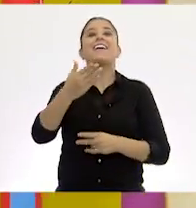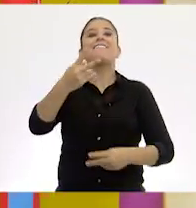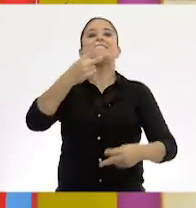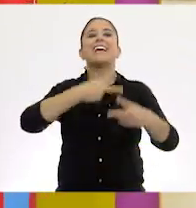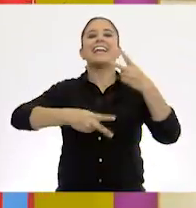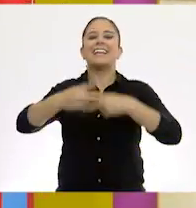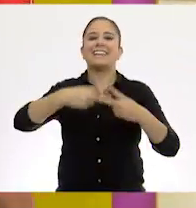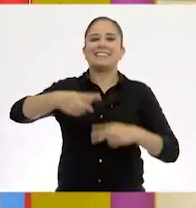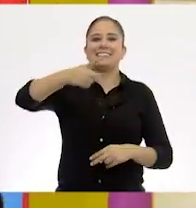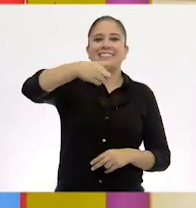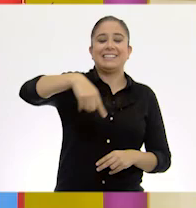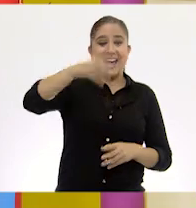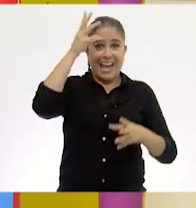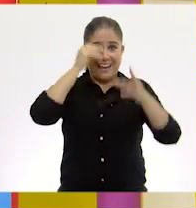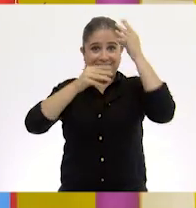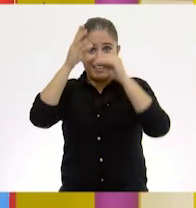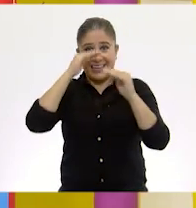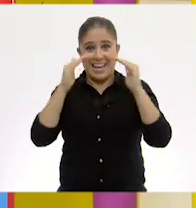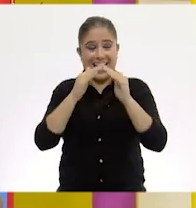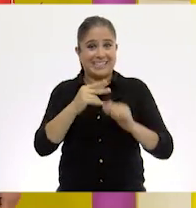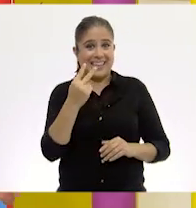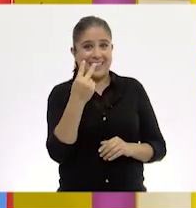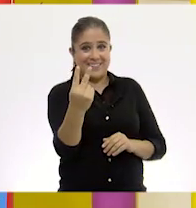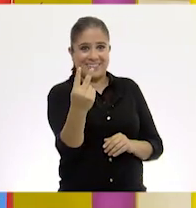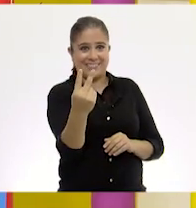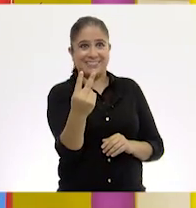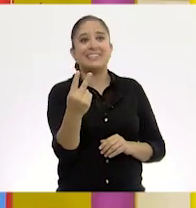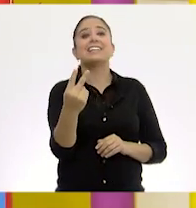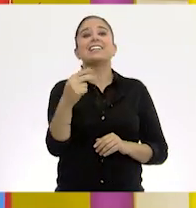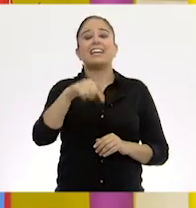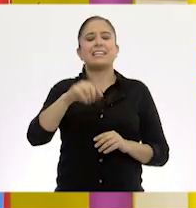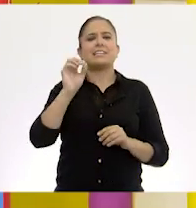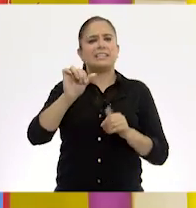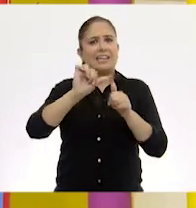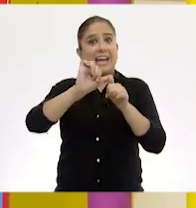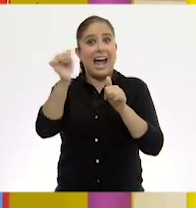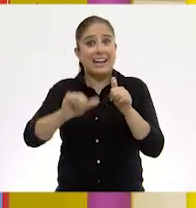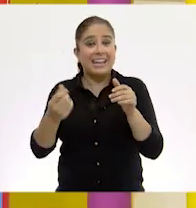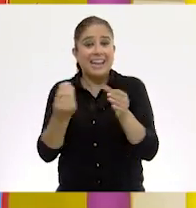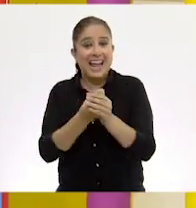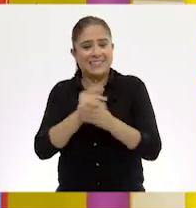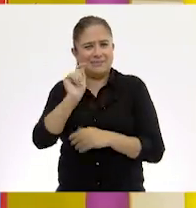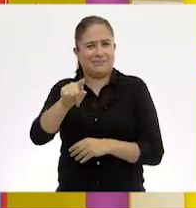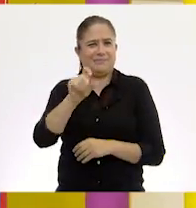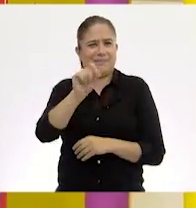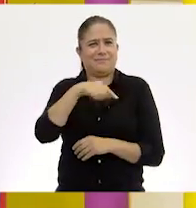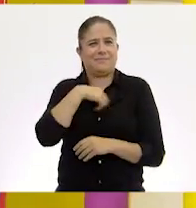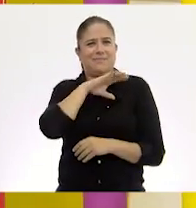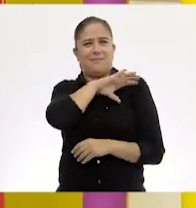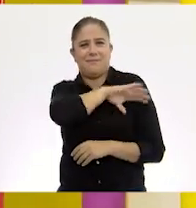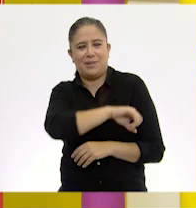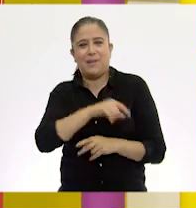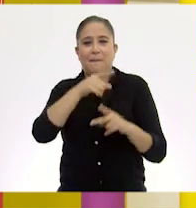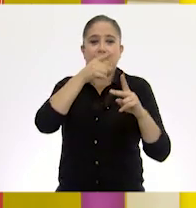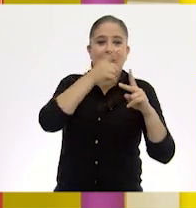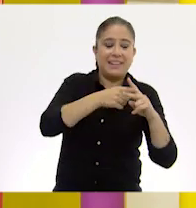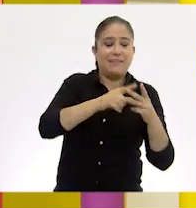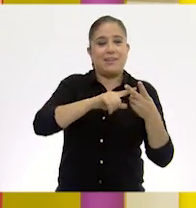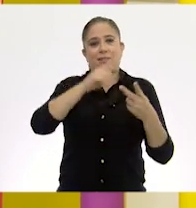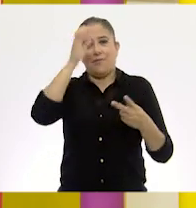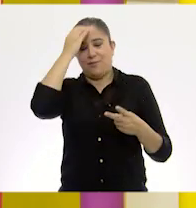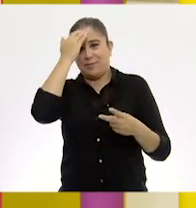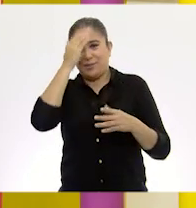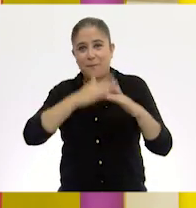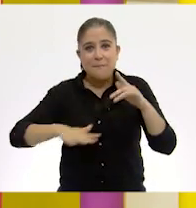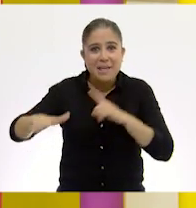y bienvenidos a Aprendo en Casa 2, en su asignatura de artes, una de mis favoritas. Bueno, junto con matemáticas y conocimiento del medio,